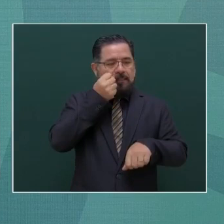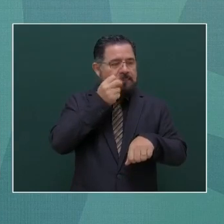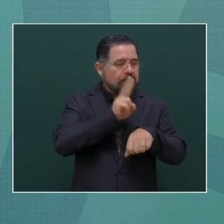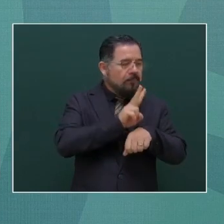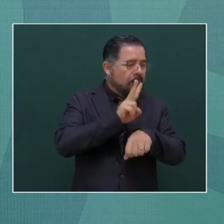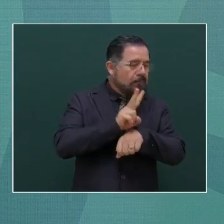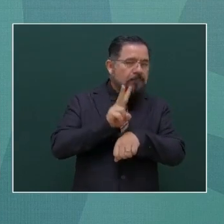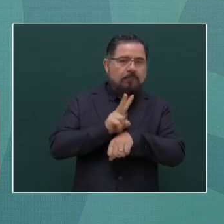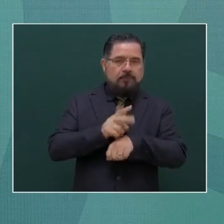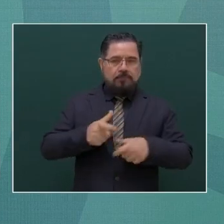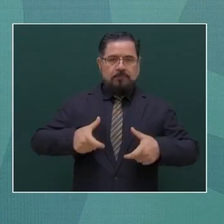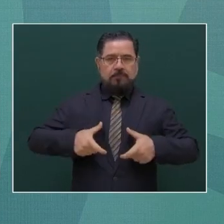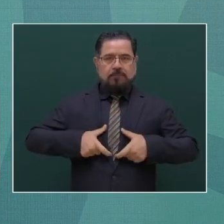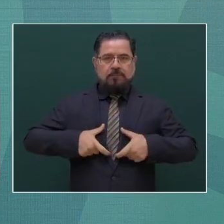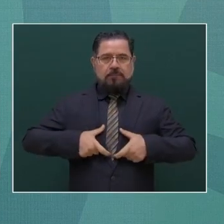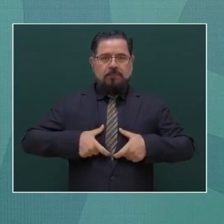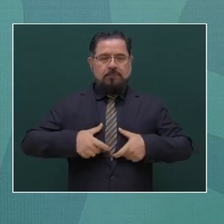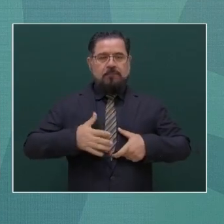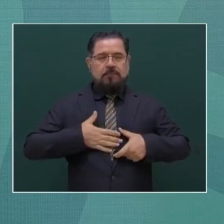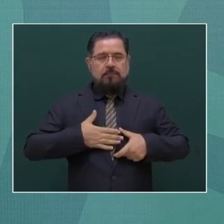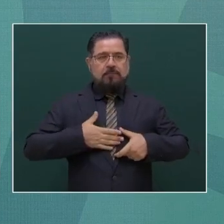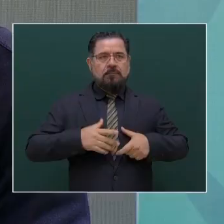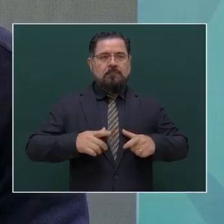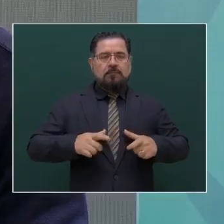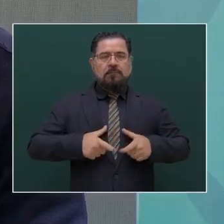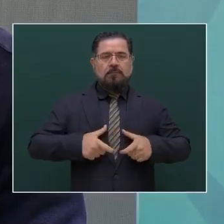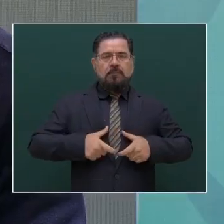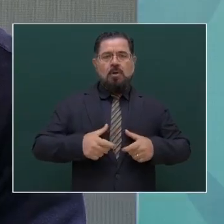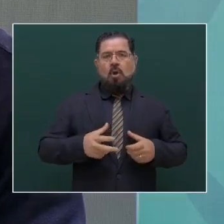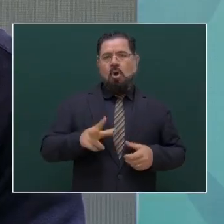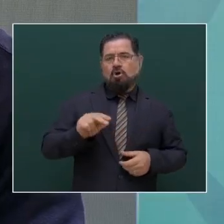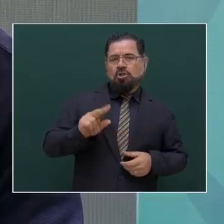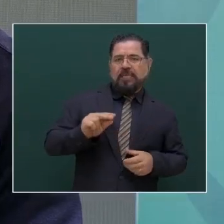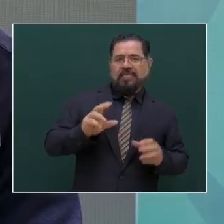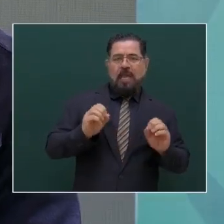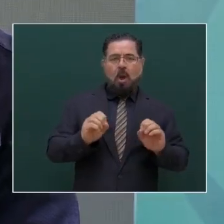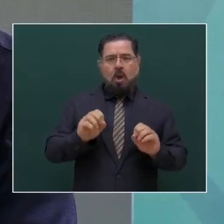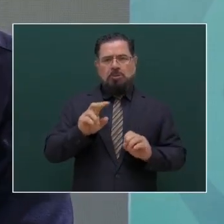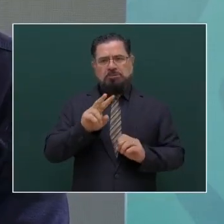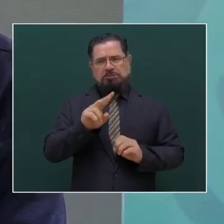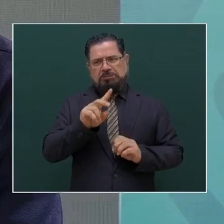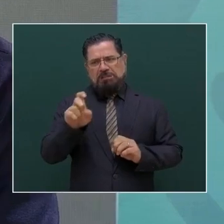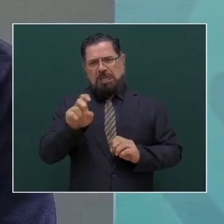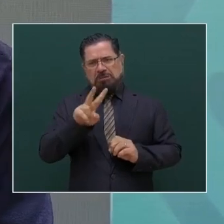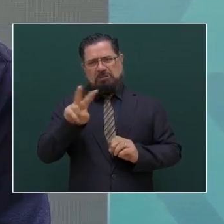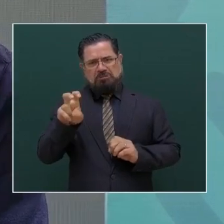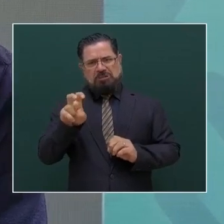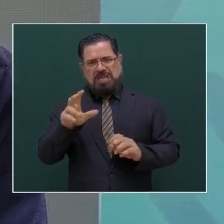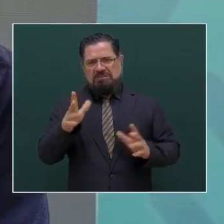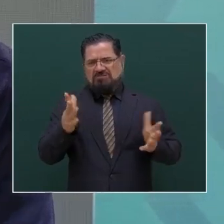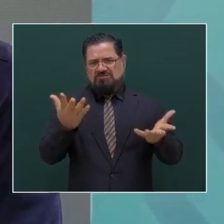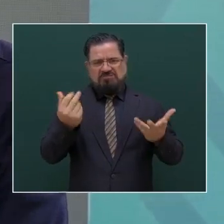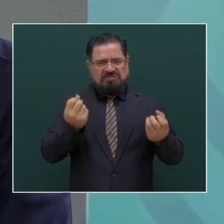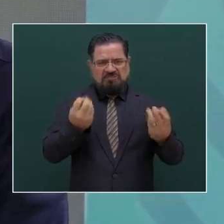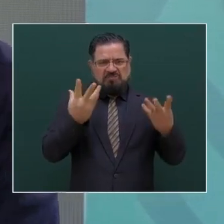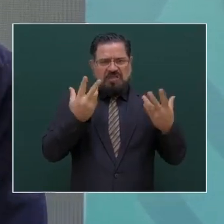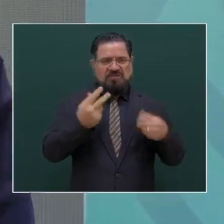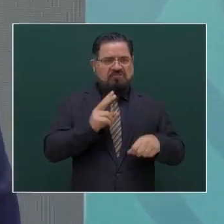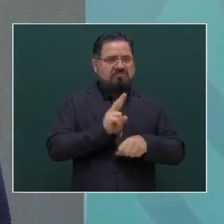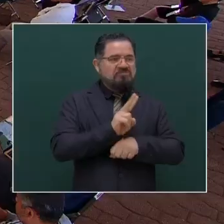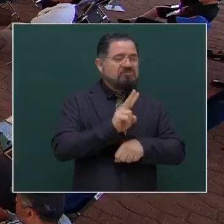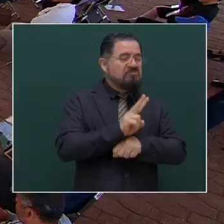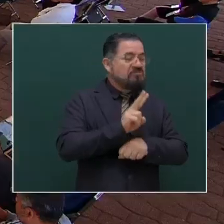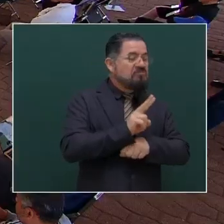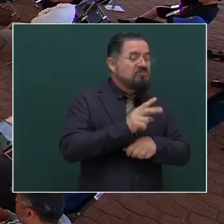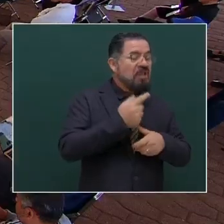con su credencial, como 80, 100, 200, no sé cuántos, ya se me